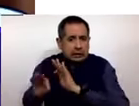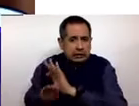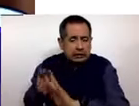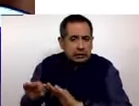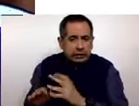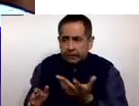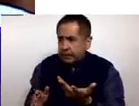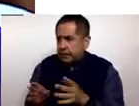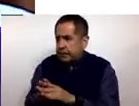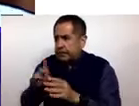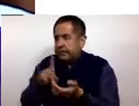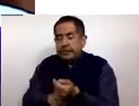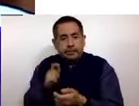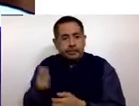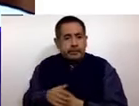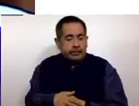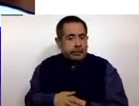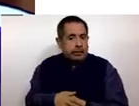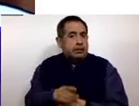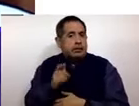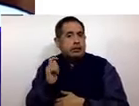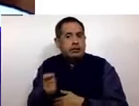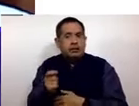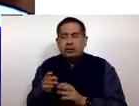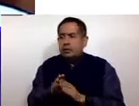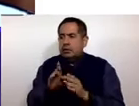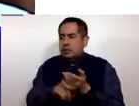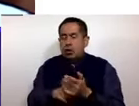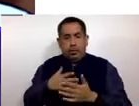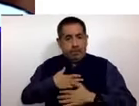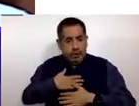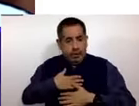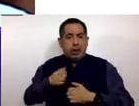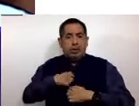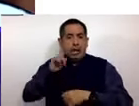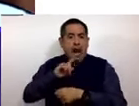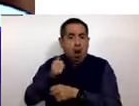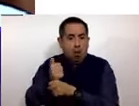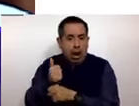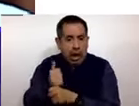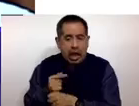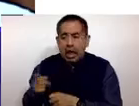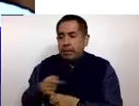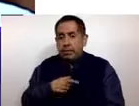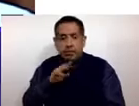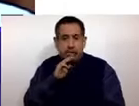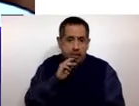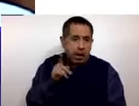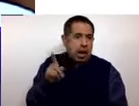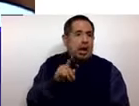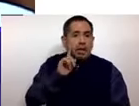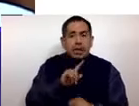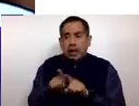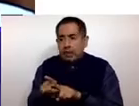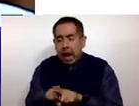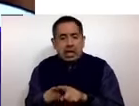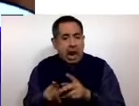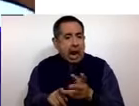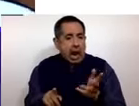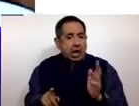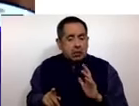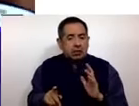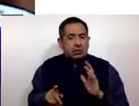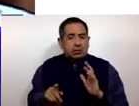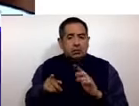que implica. Además, no solamente conmigo, sino con mi abuela, con mi madre, con mi hermana, que eran